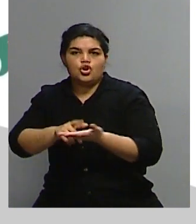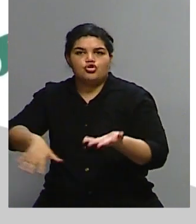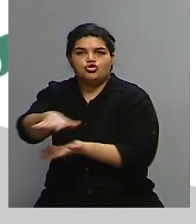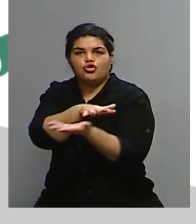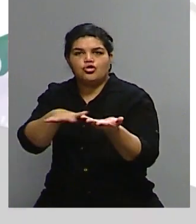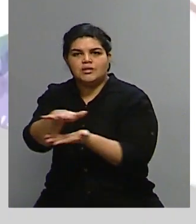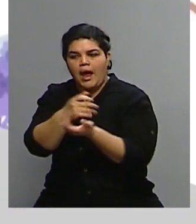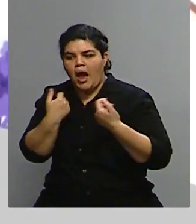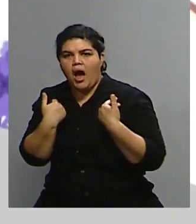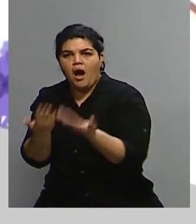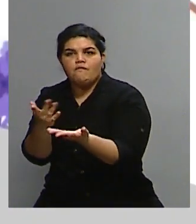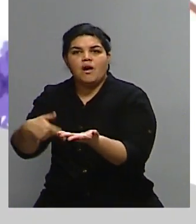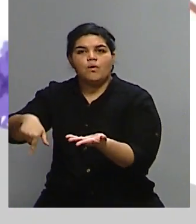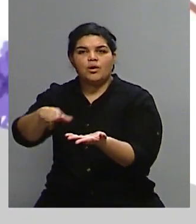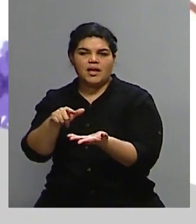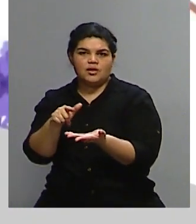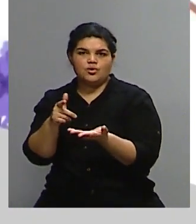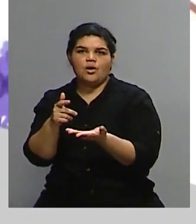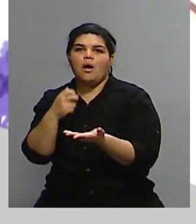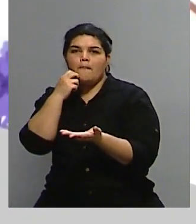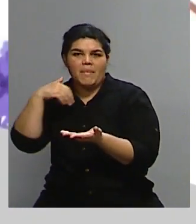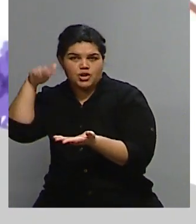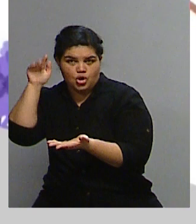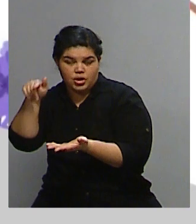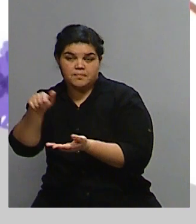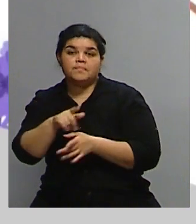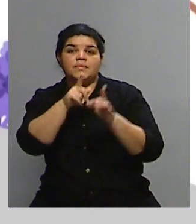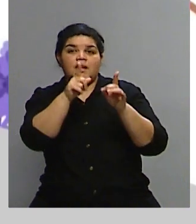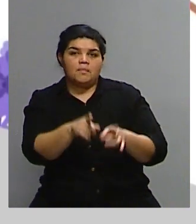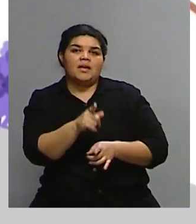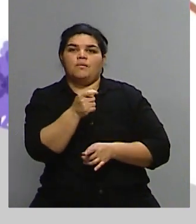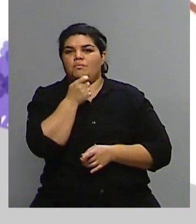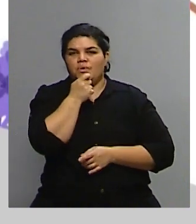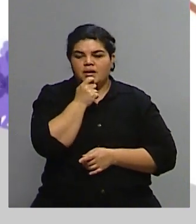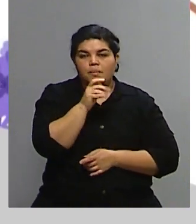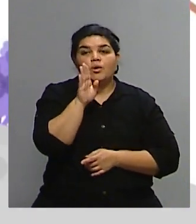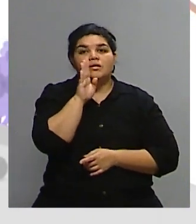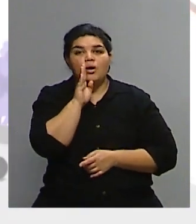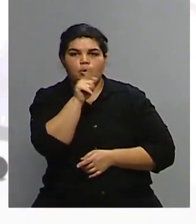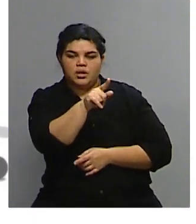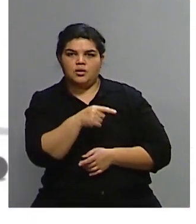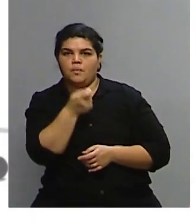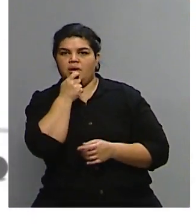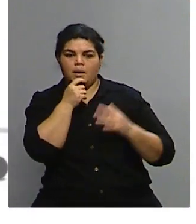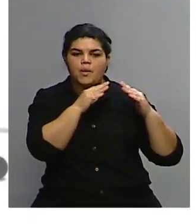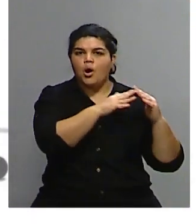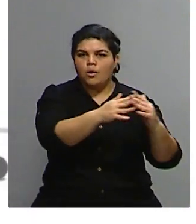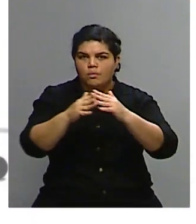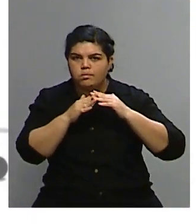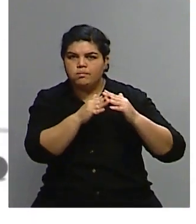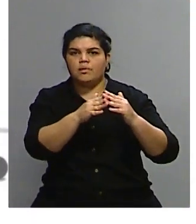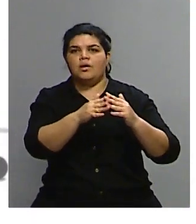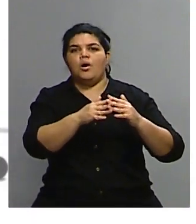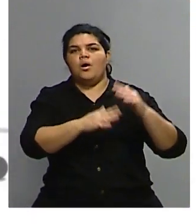mayores. Estados Unidos también en algunos aspectos, más que nada lo que tiene que ver con la urbanización y las viviendas, ha avanzado en